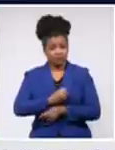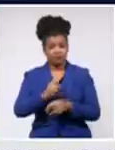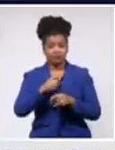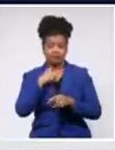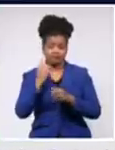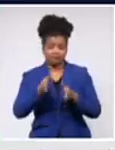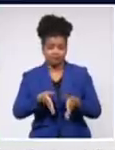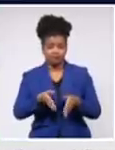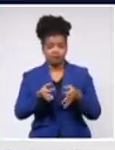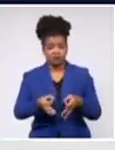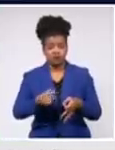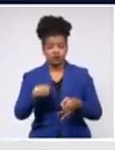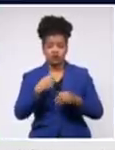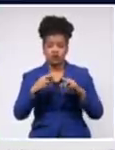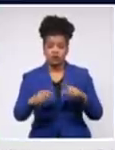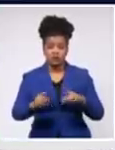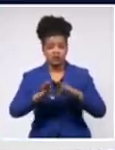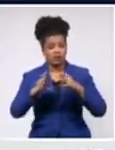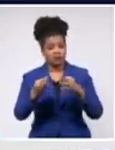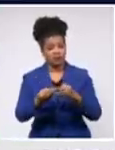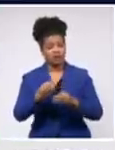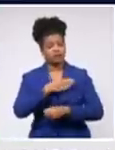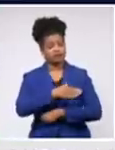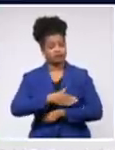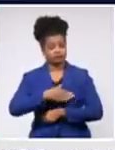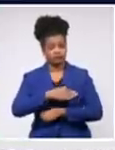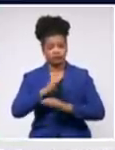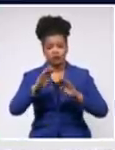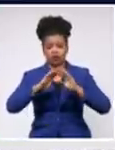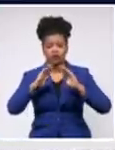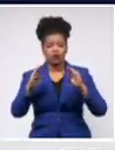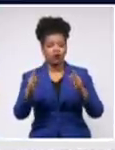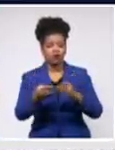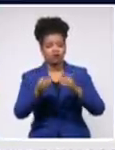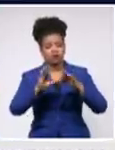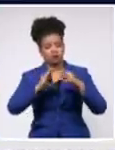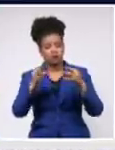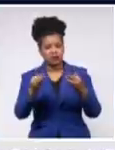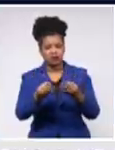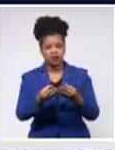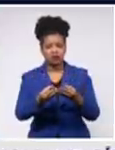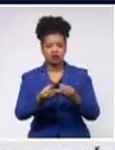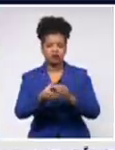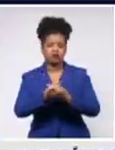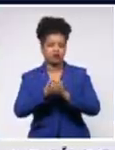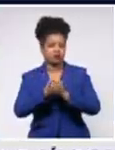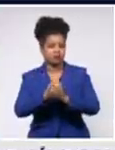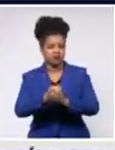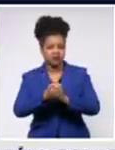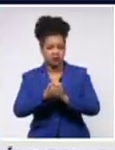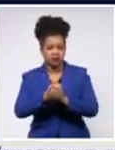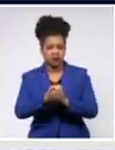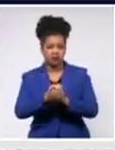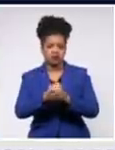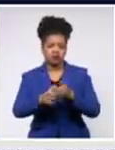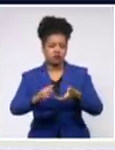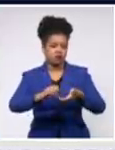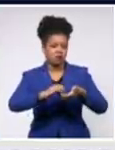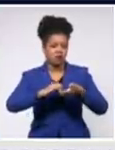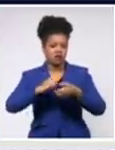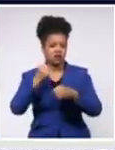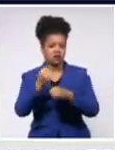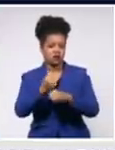y reiteramos nuestras condolencias a todos sus familiares, a sus amistades, sus compañeros y demás.